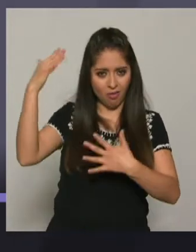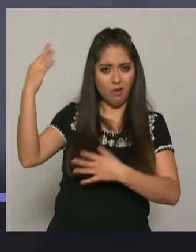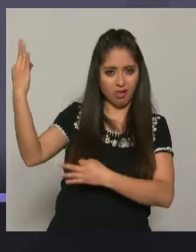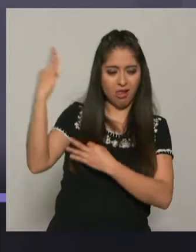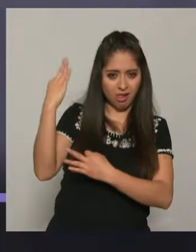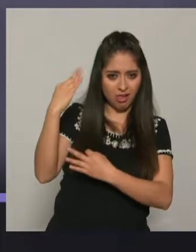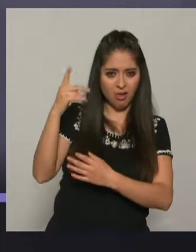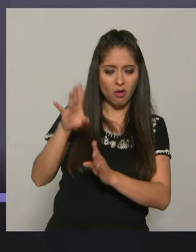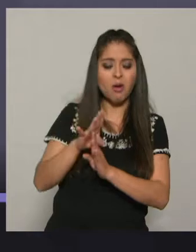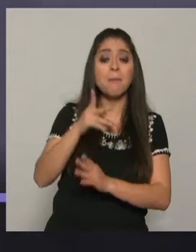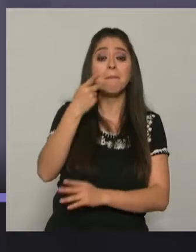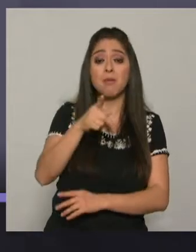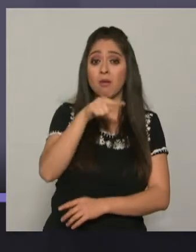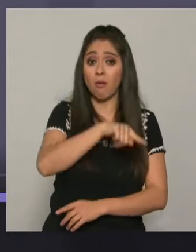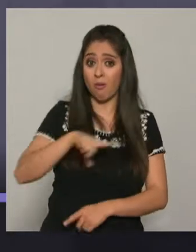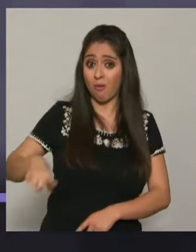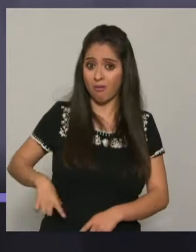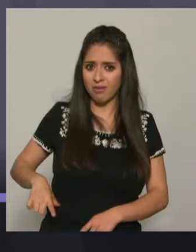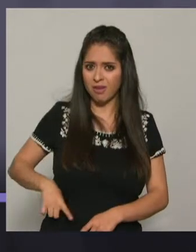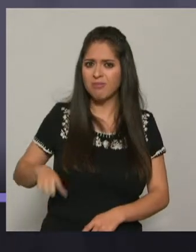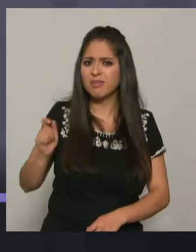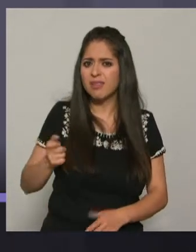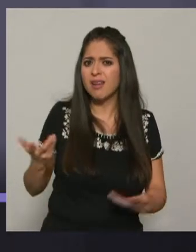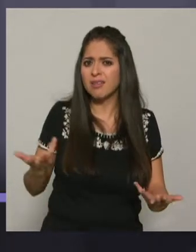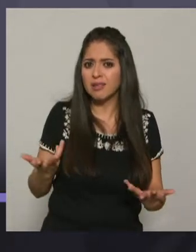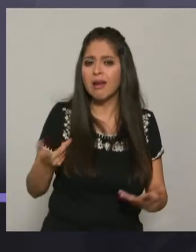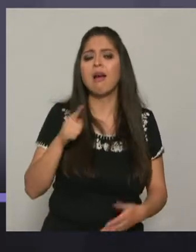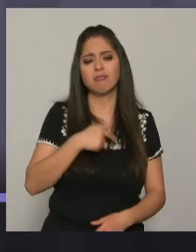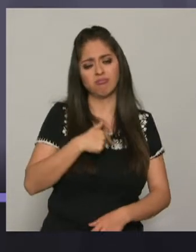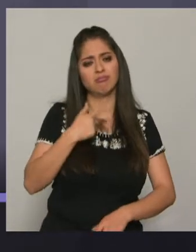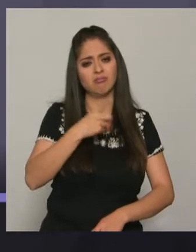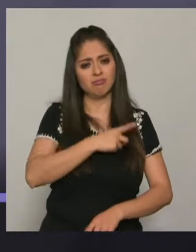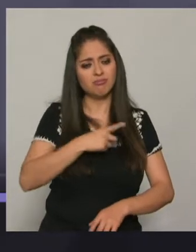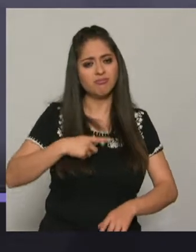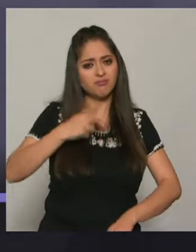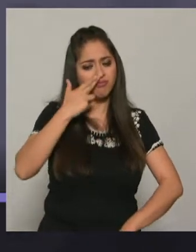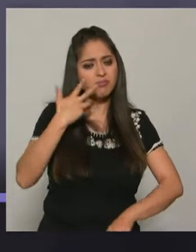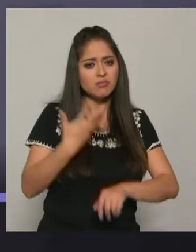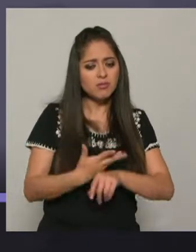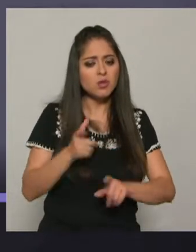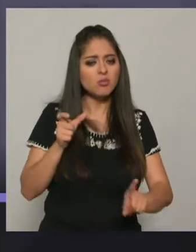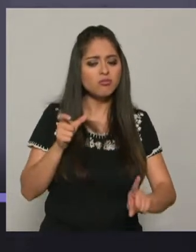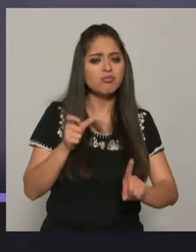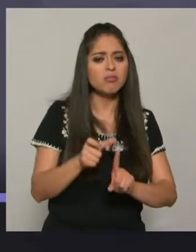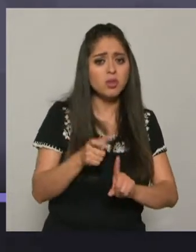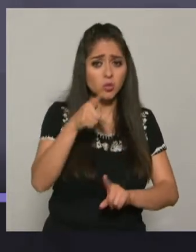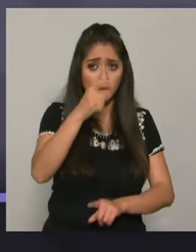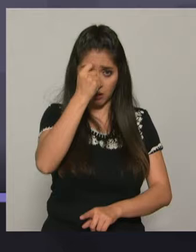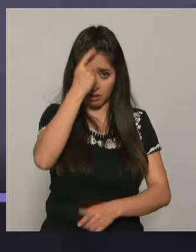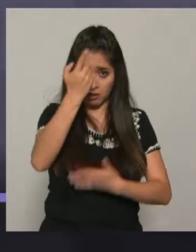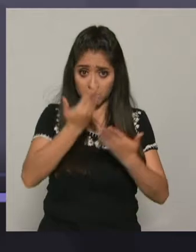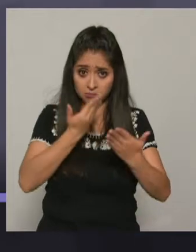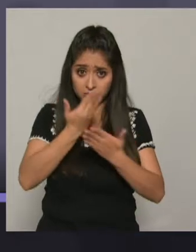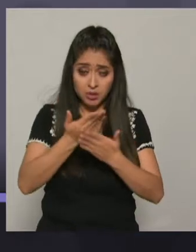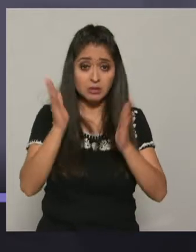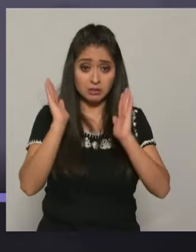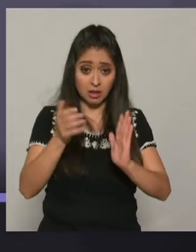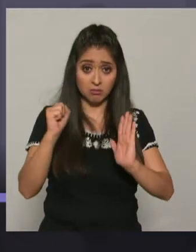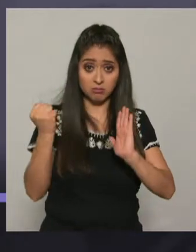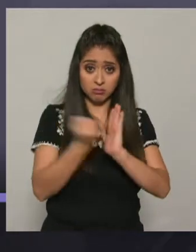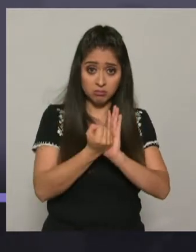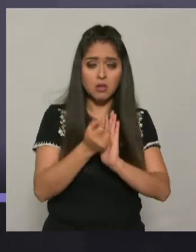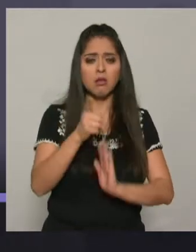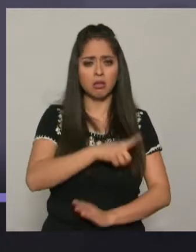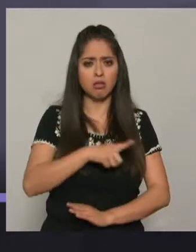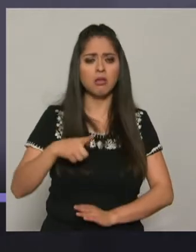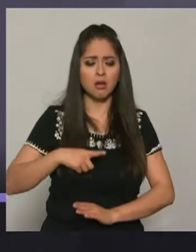como gobierno, nuestra responsabilidad será acompañar, no solo la iniciativa, sino cuando sea una vez aprobada, acompañar